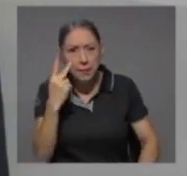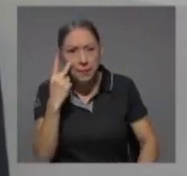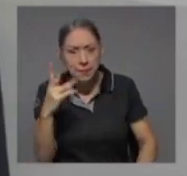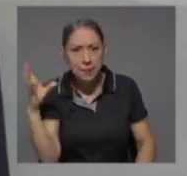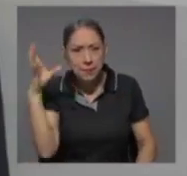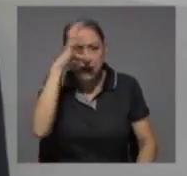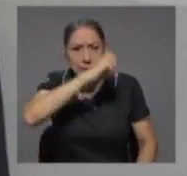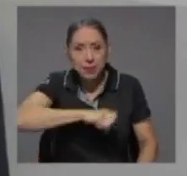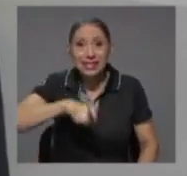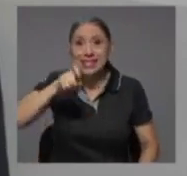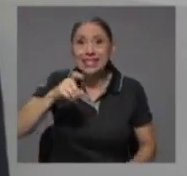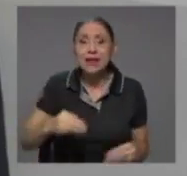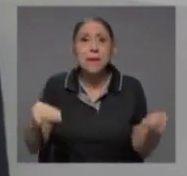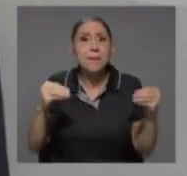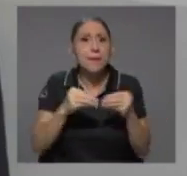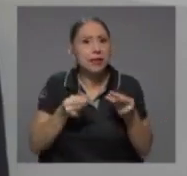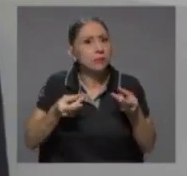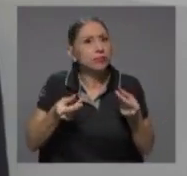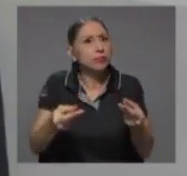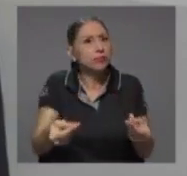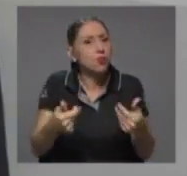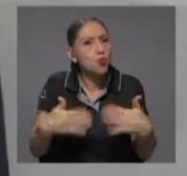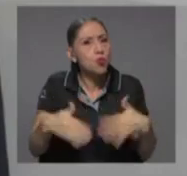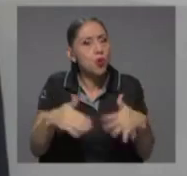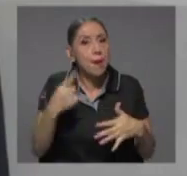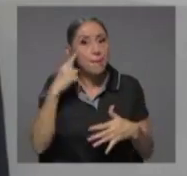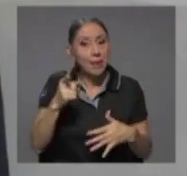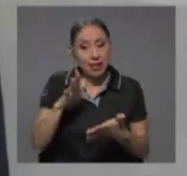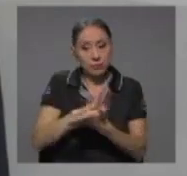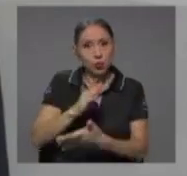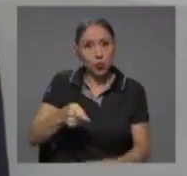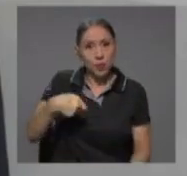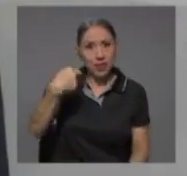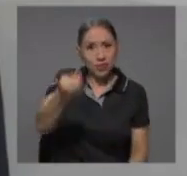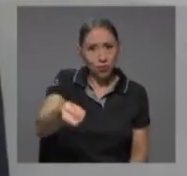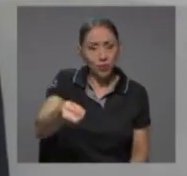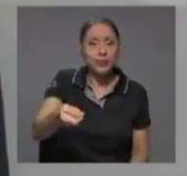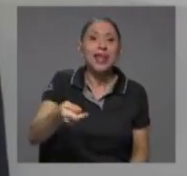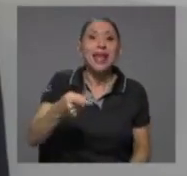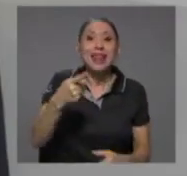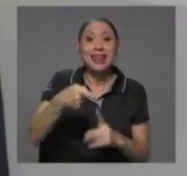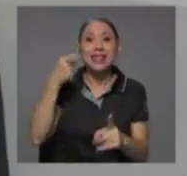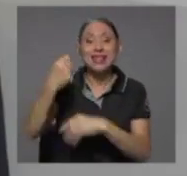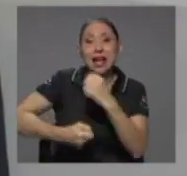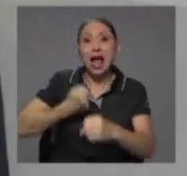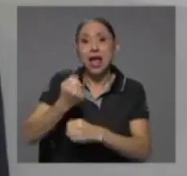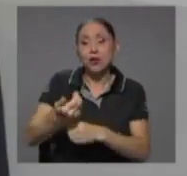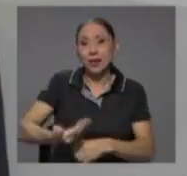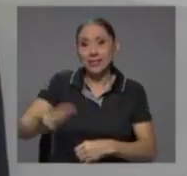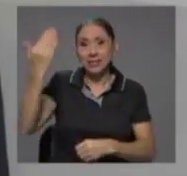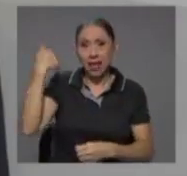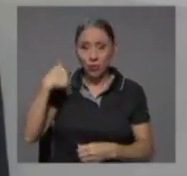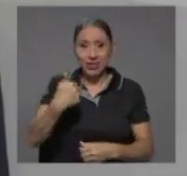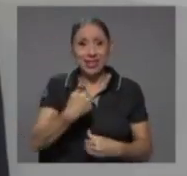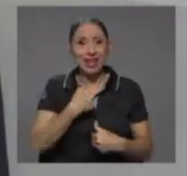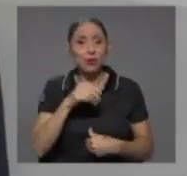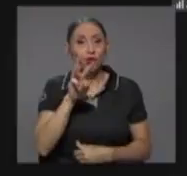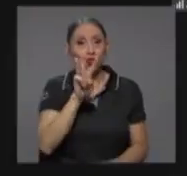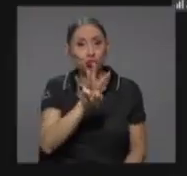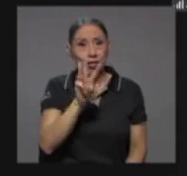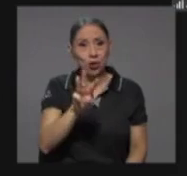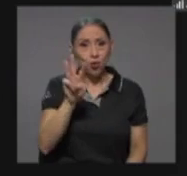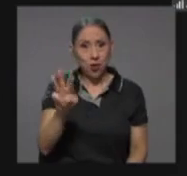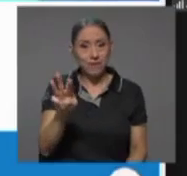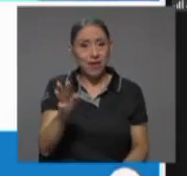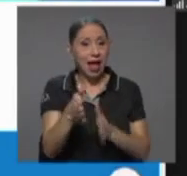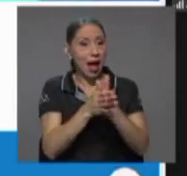oportunidad en la entrega de este documento, y desde el año pasado contamos con un sitio web que quiero aprovechar para exponérselos